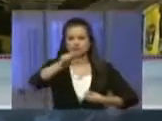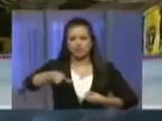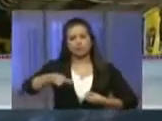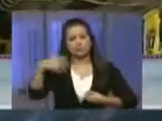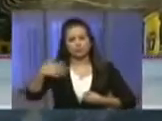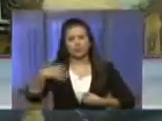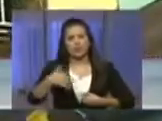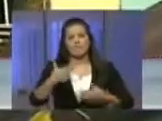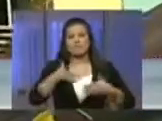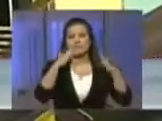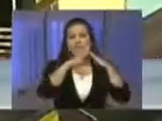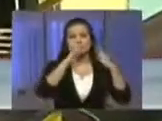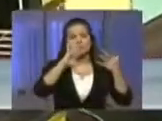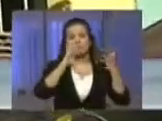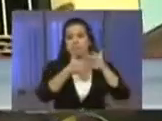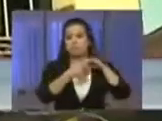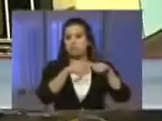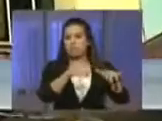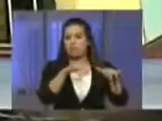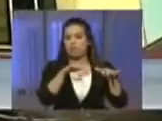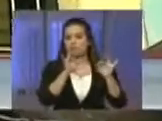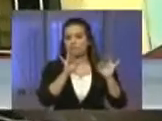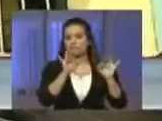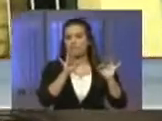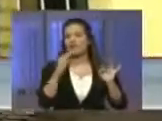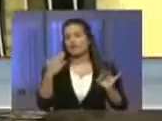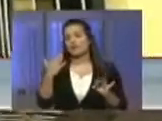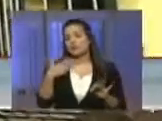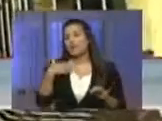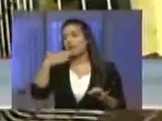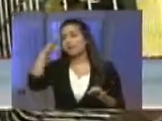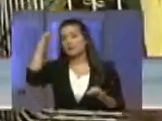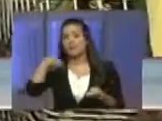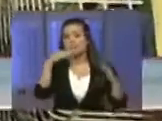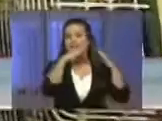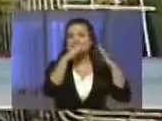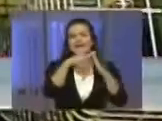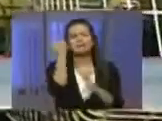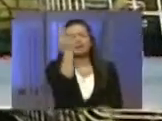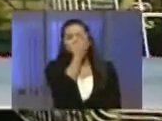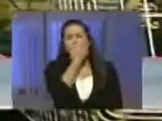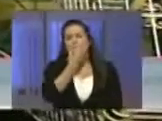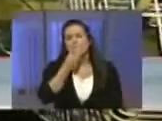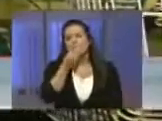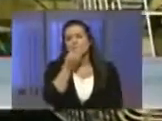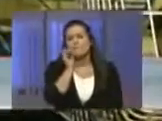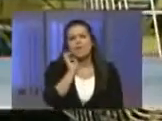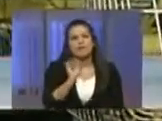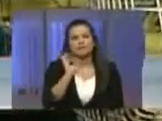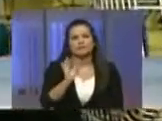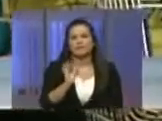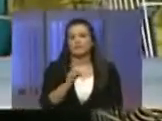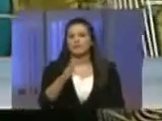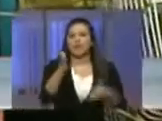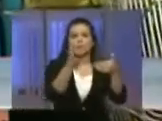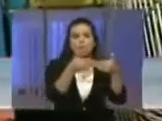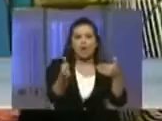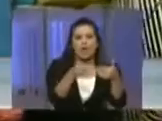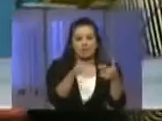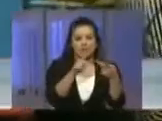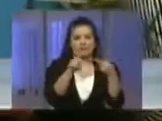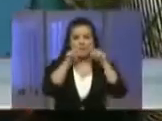nuestra casa porque mi casa Le doy gracias a Dios quedó hermosa con puerta